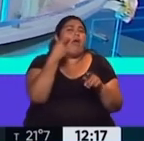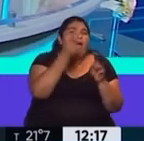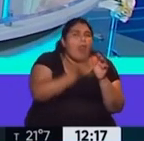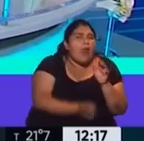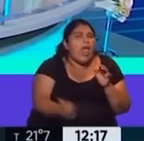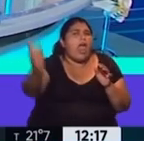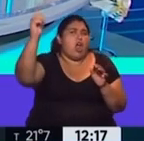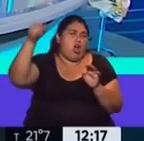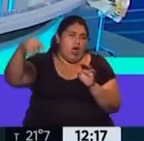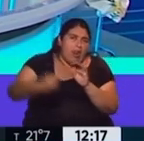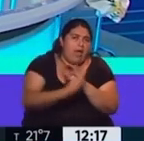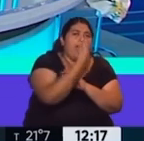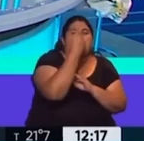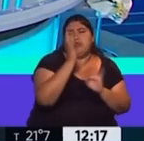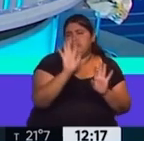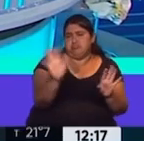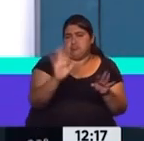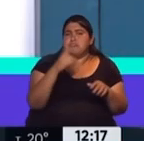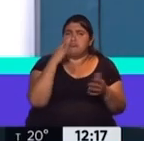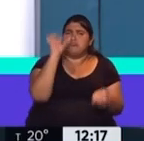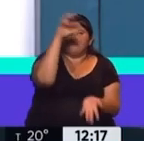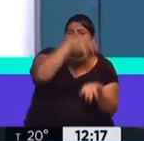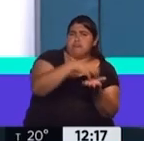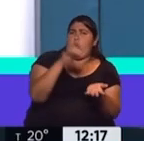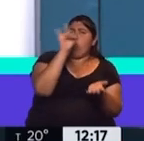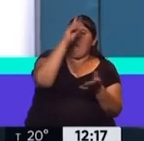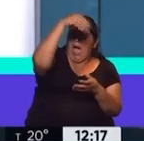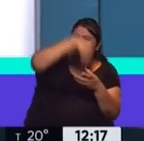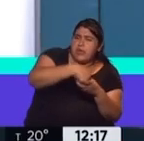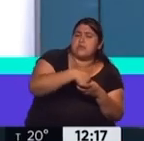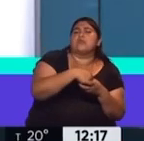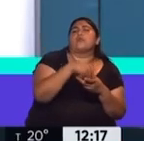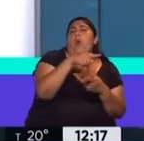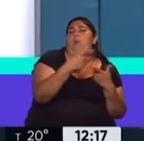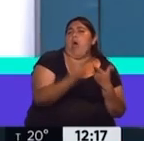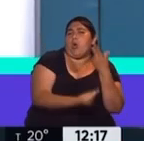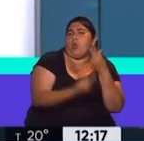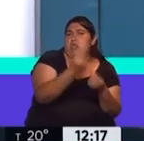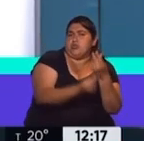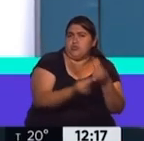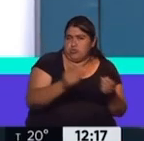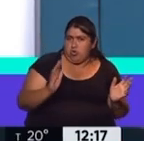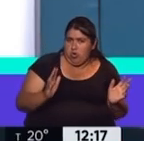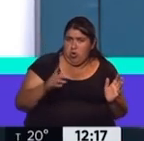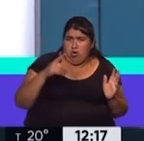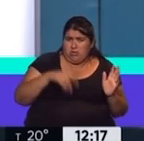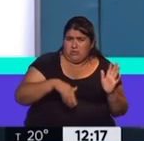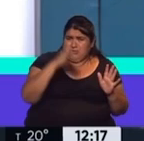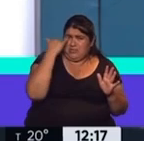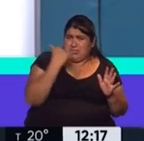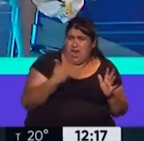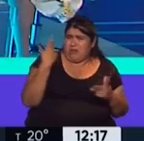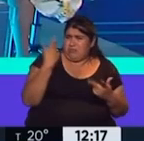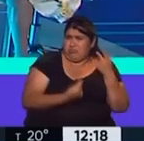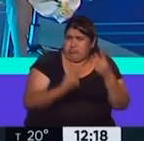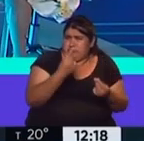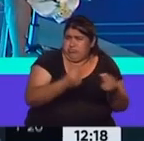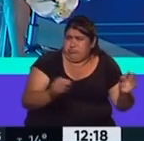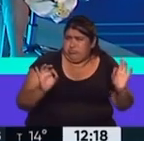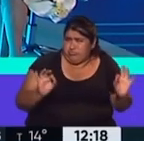universidad tiene un centro del aro de vacunación es el centro de vacunación que ha aplicado mayor cantidad de decesos en toda la provincia